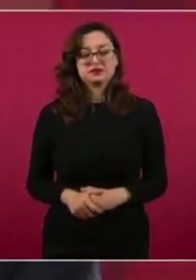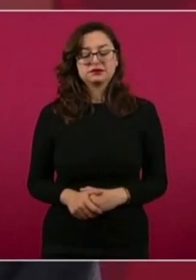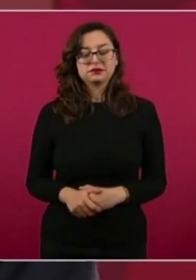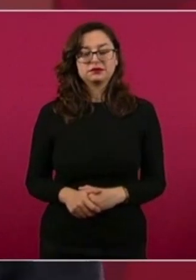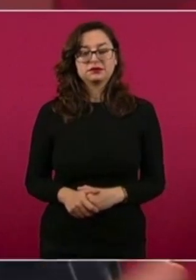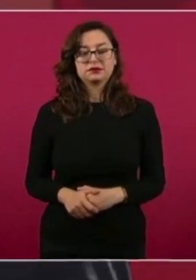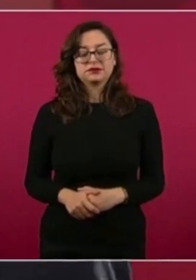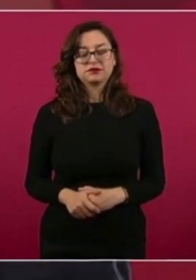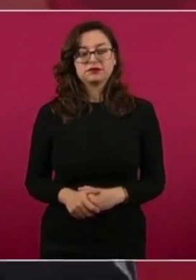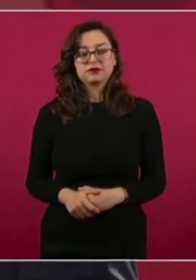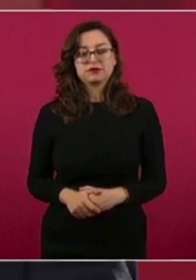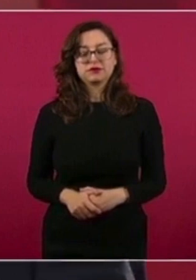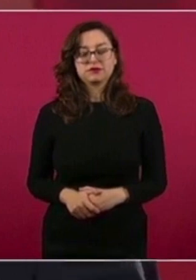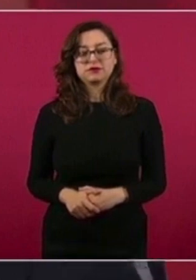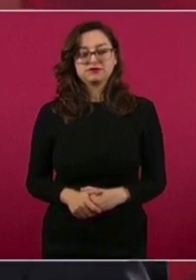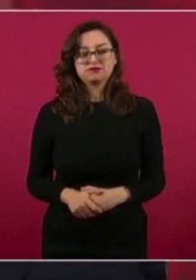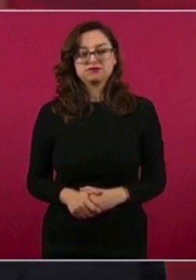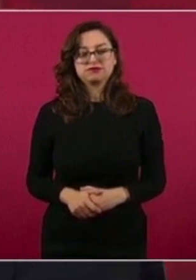Y